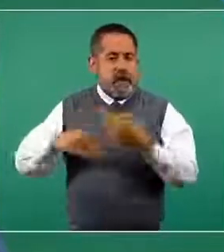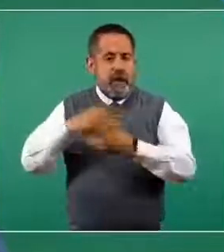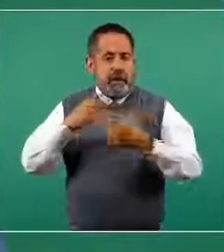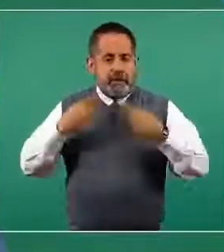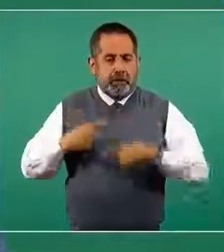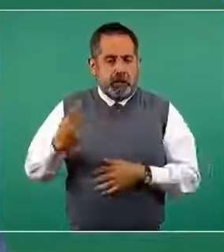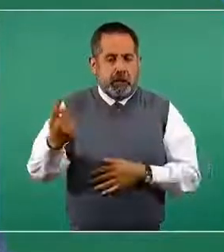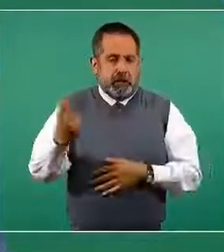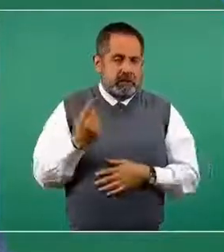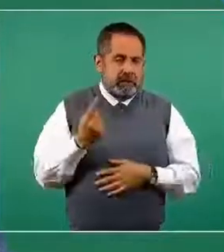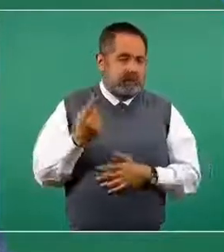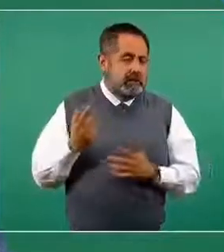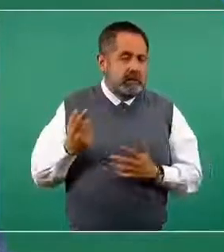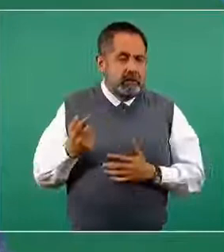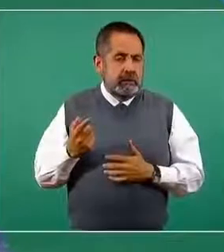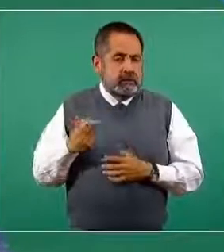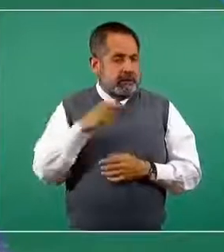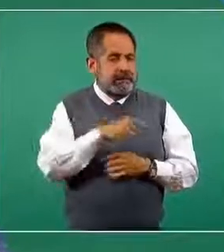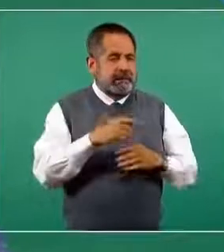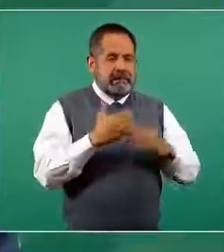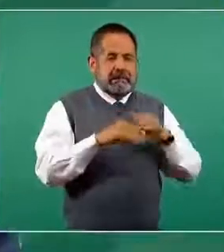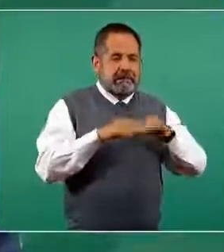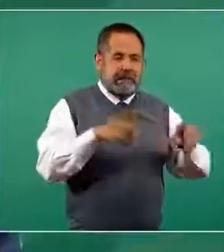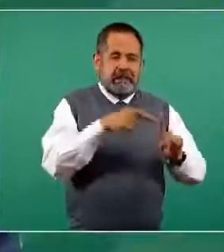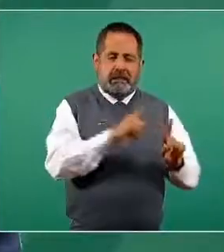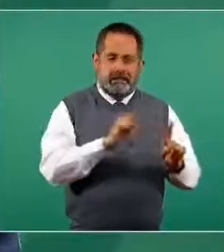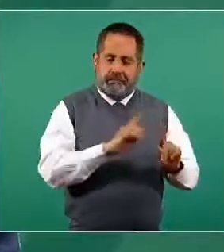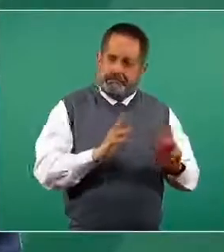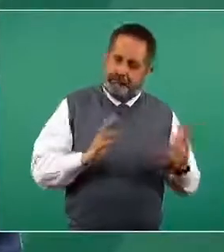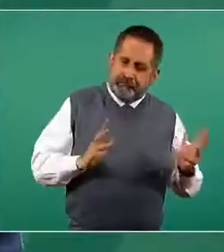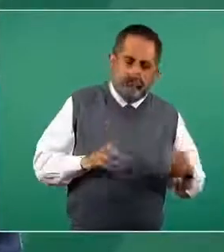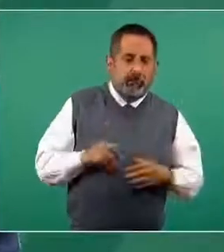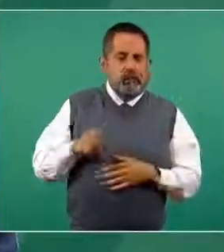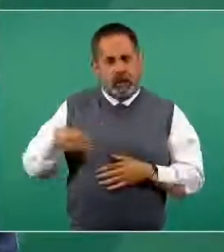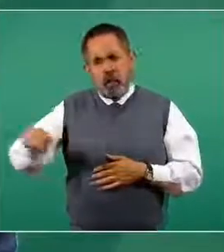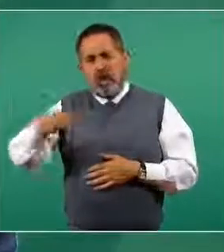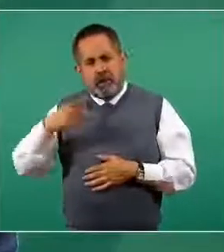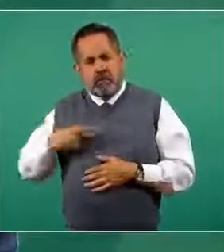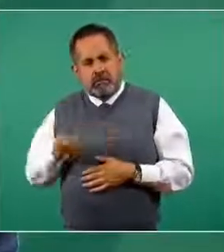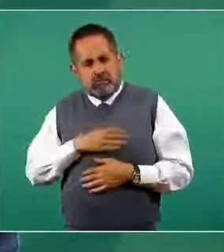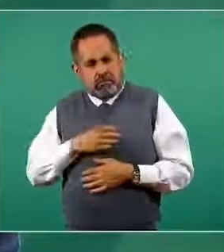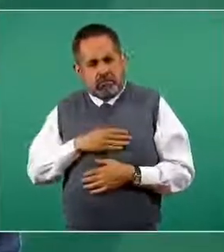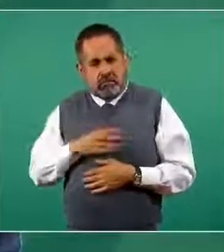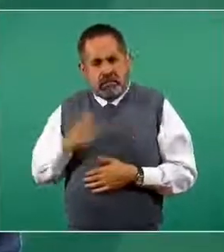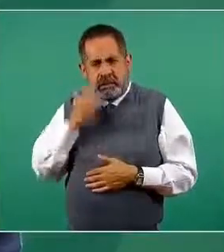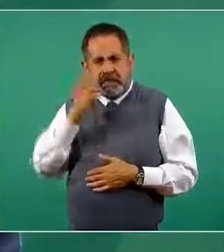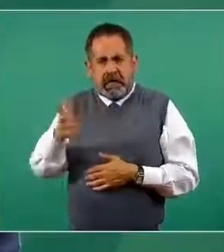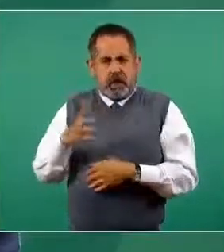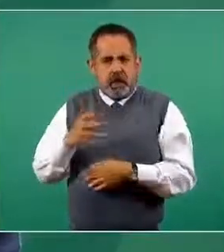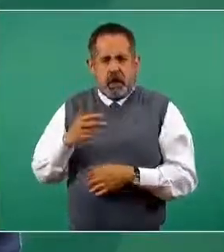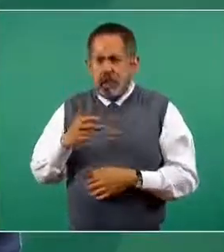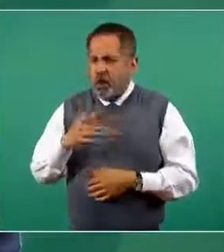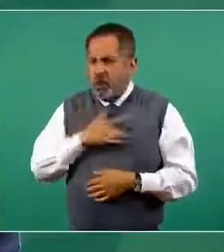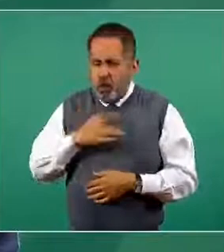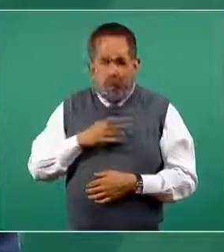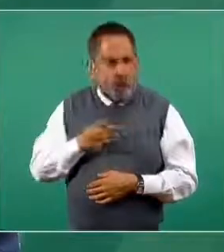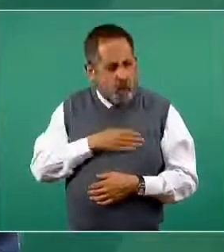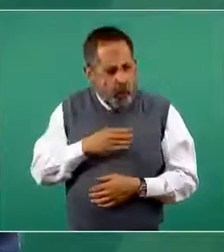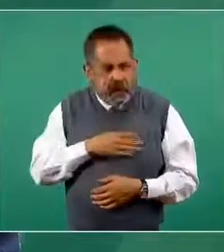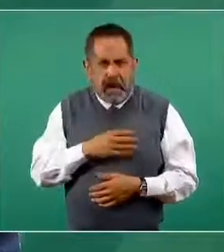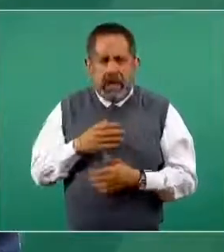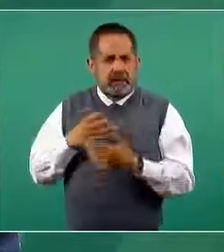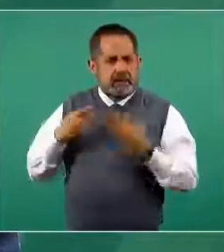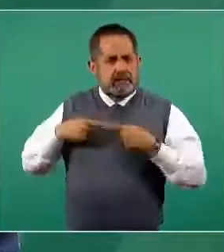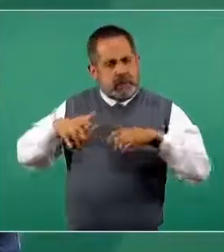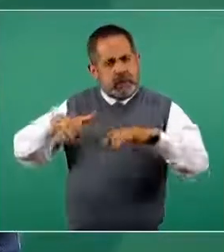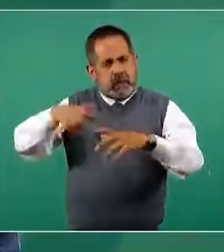indudablemente quien distribuyó ese mensaje no, actúan de buena voluntad. Son personas nobles, son personas